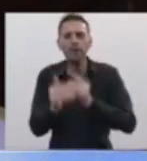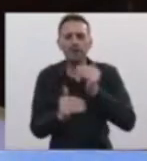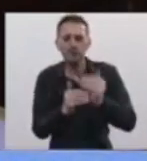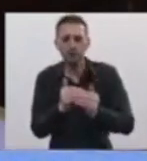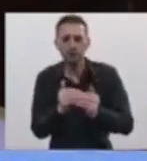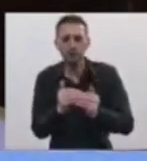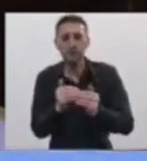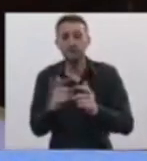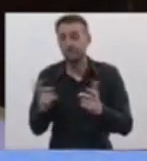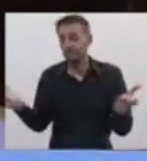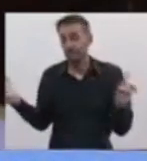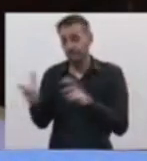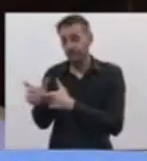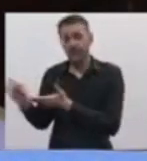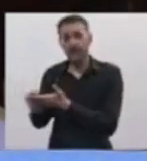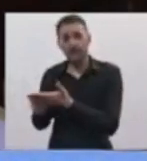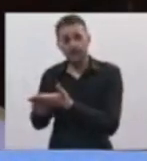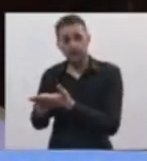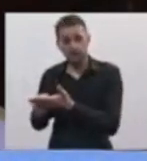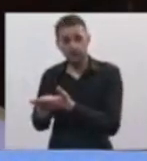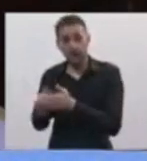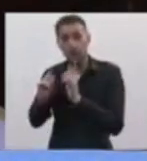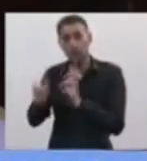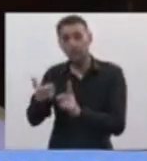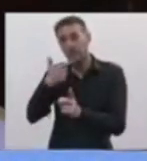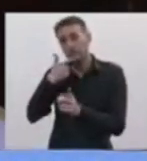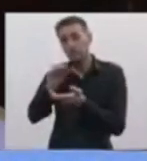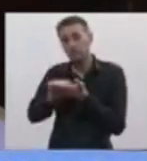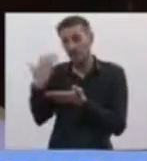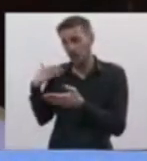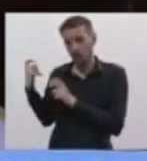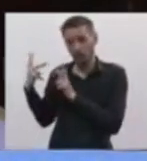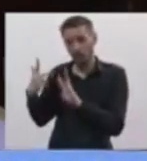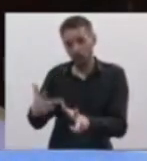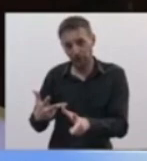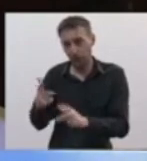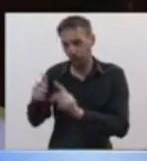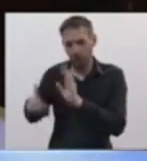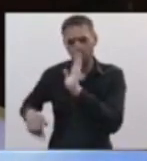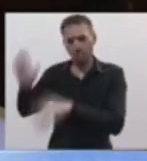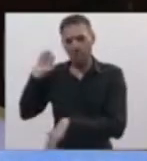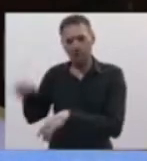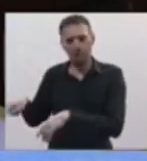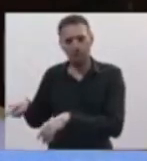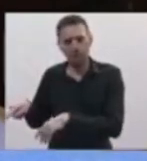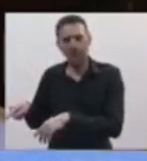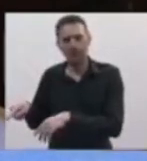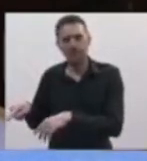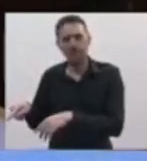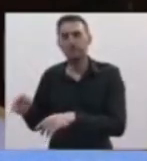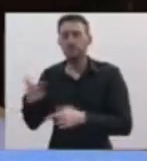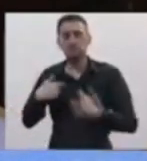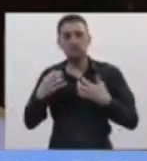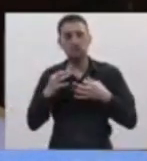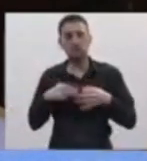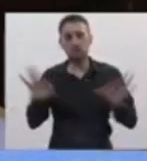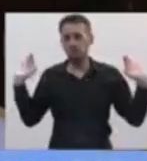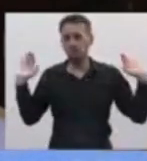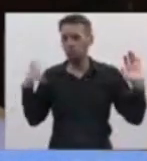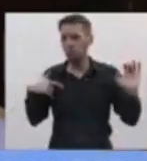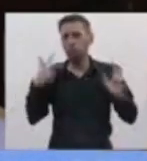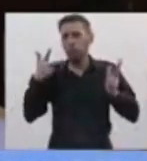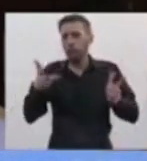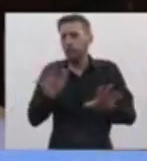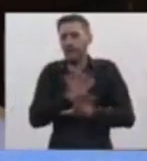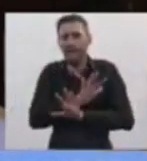paso por la honorable cámara diputados y creo que lo que acaba de mencionar el miembro informante por la mayoría me exime de mayor comentario acerca de